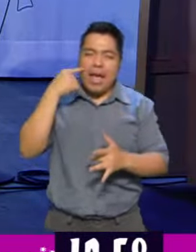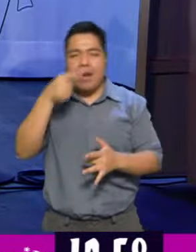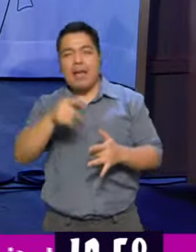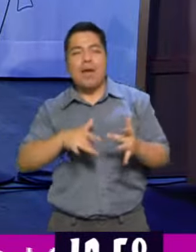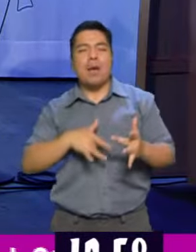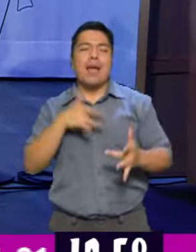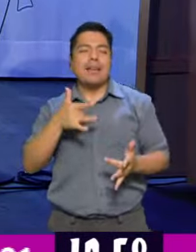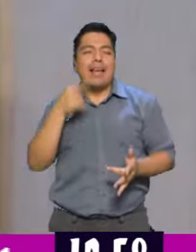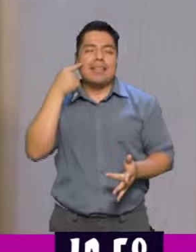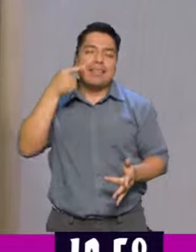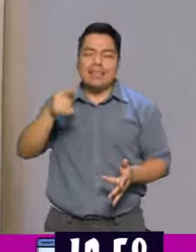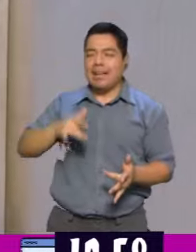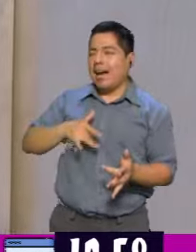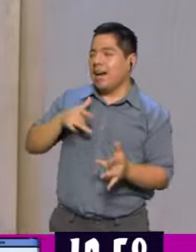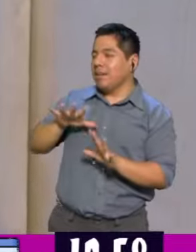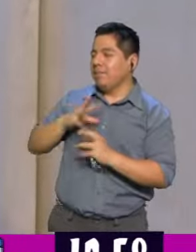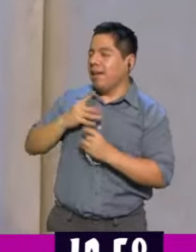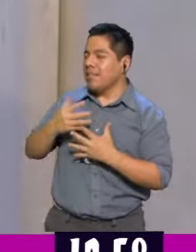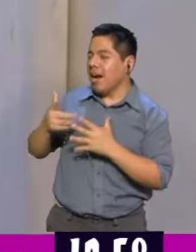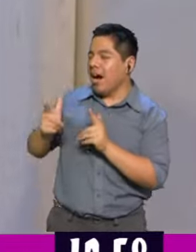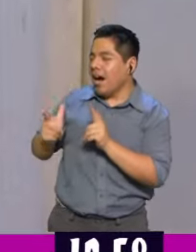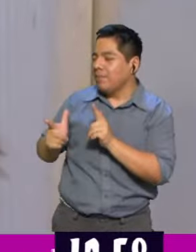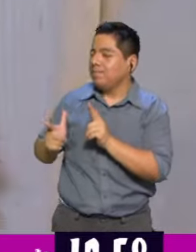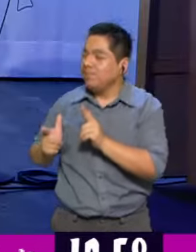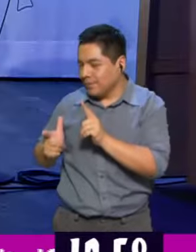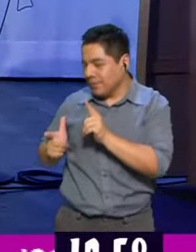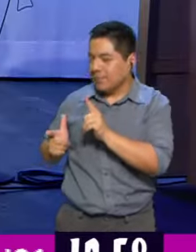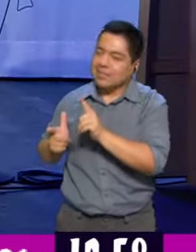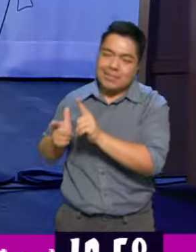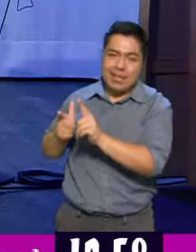90 y que me des en cámara lenta.